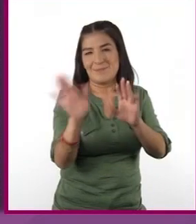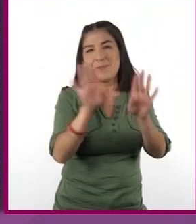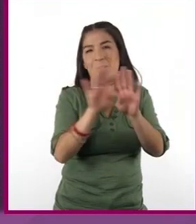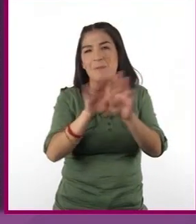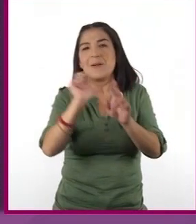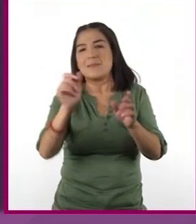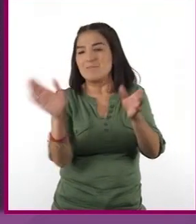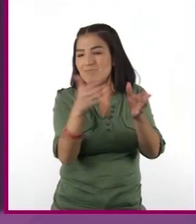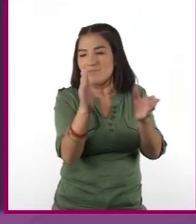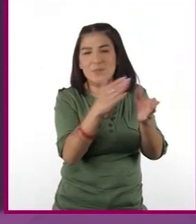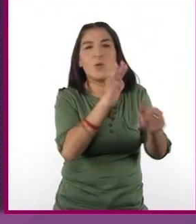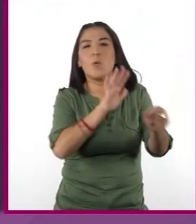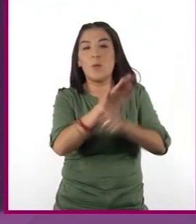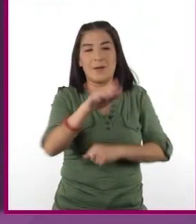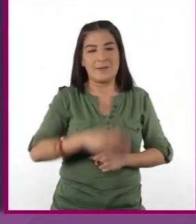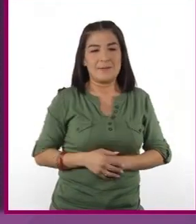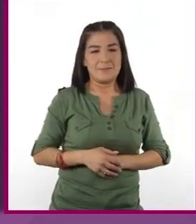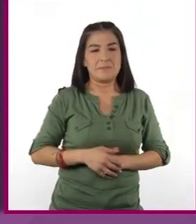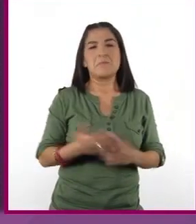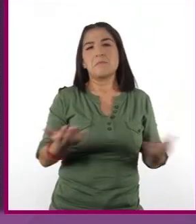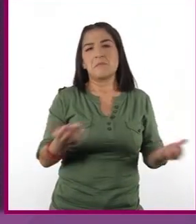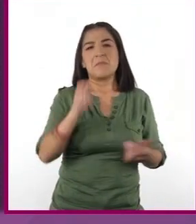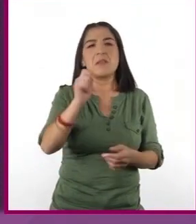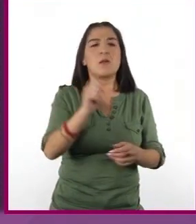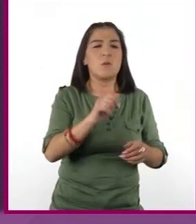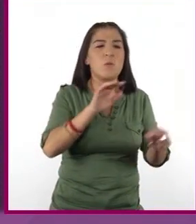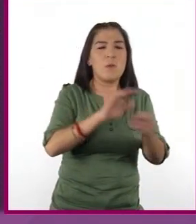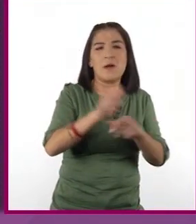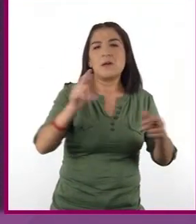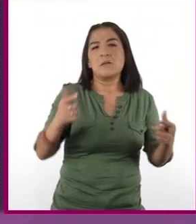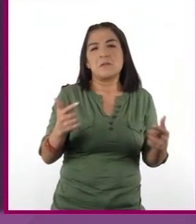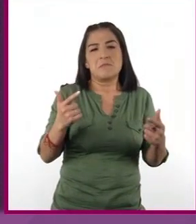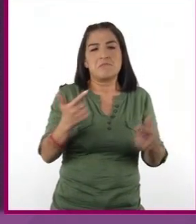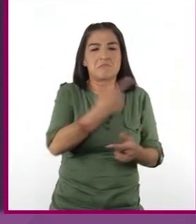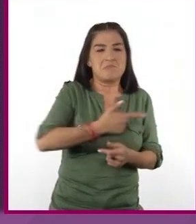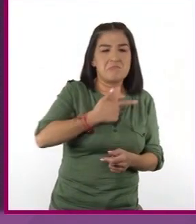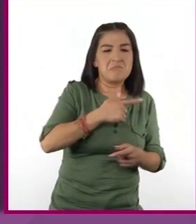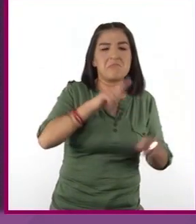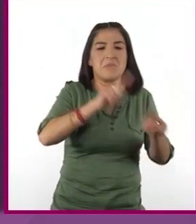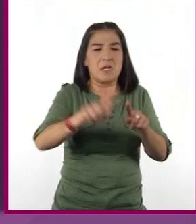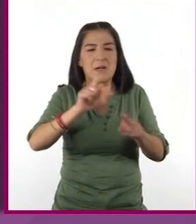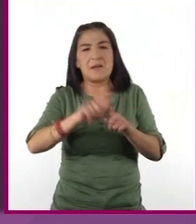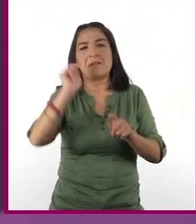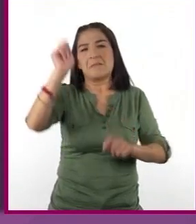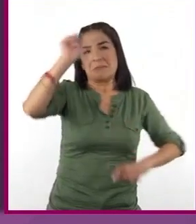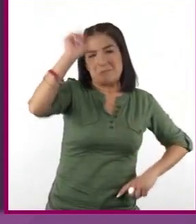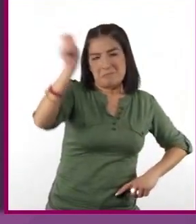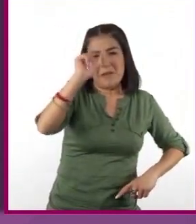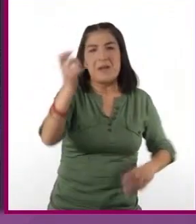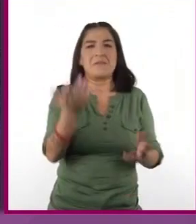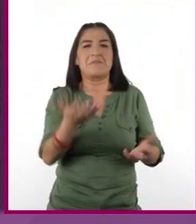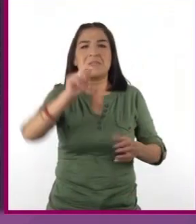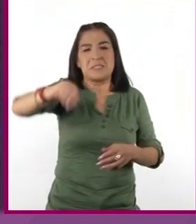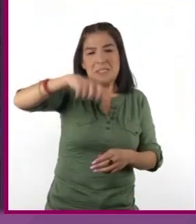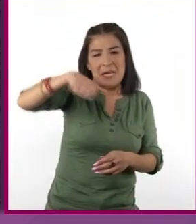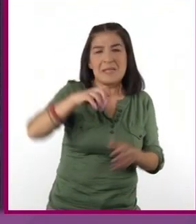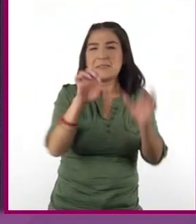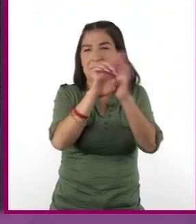Algunos criterios pueden ser por género, si lo que desean presentar es la selección a partir de un género musical. Por